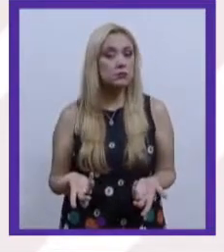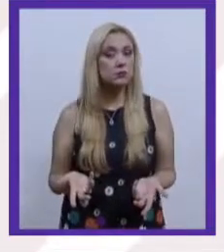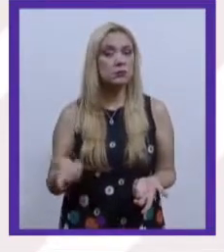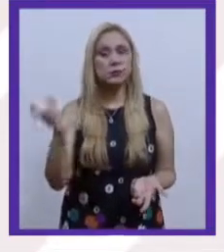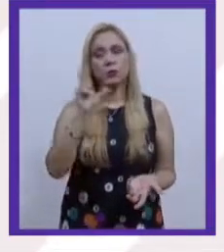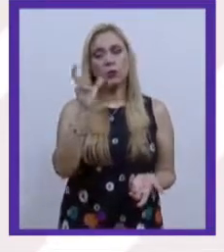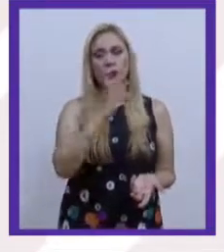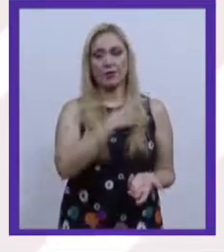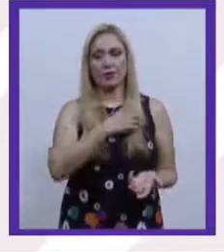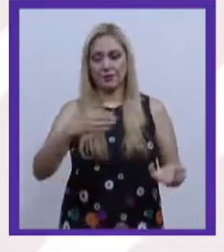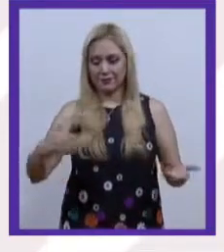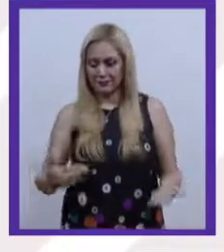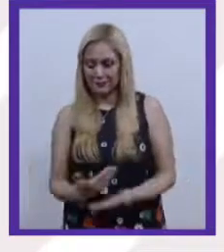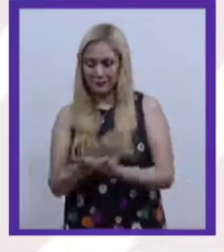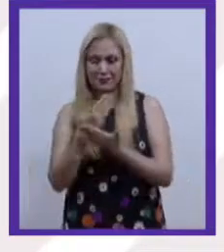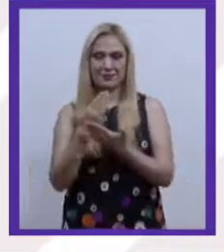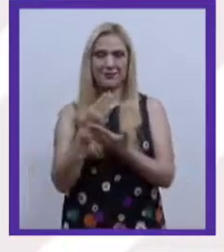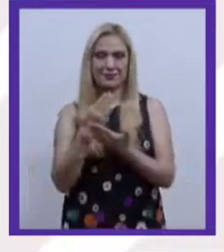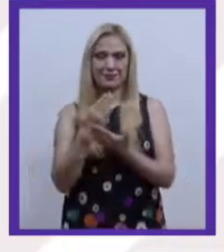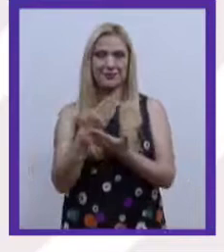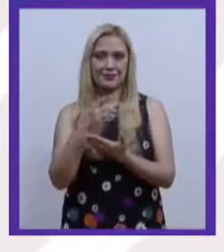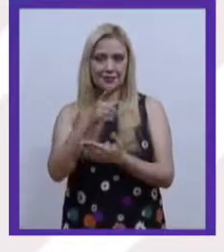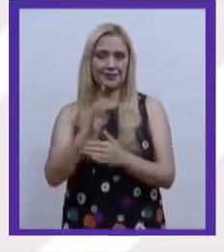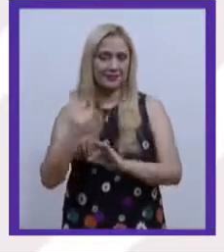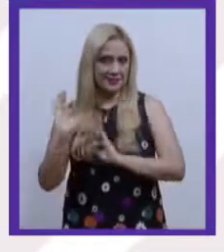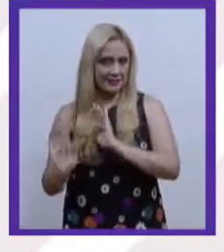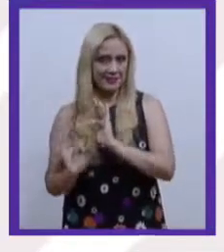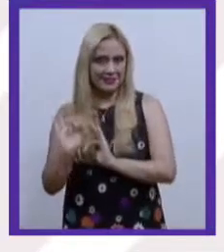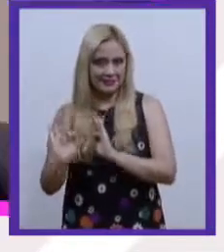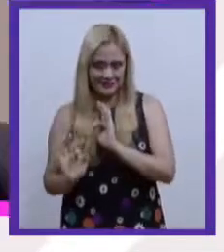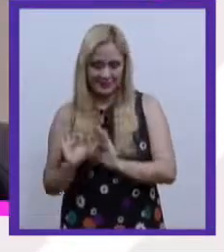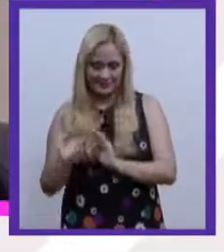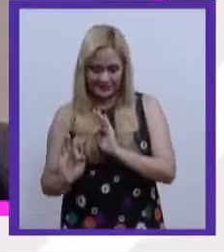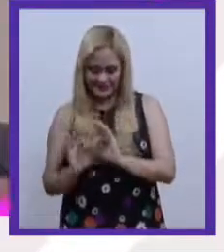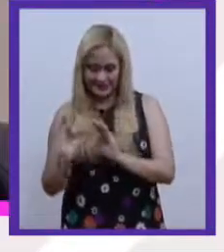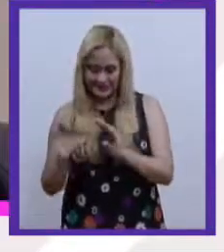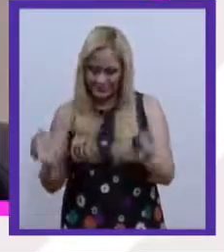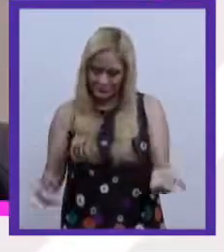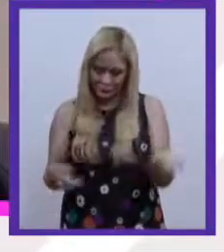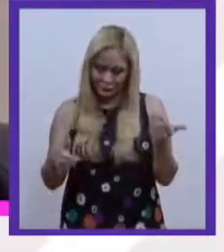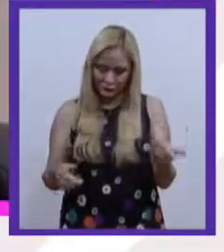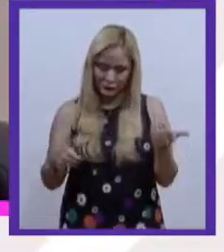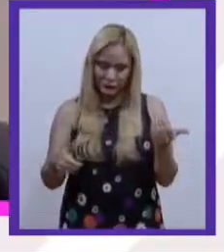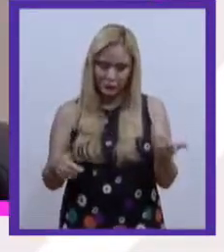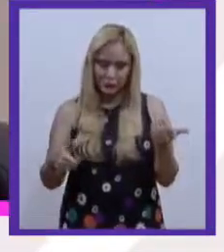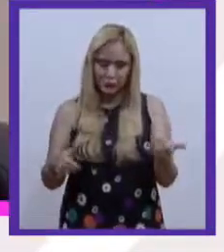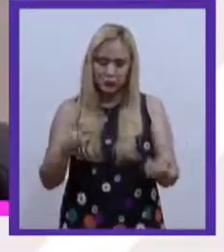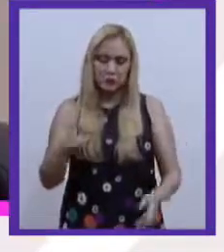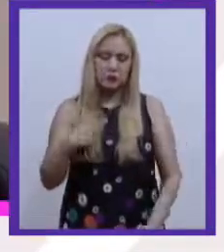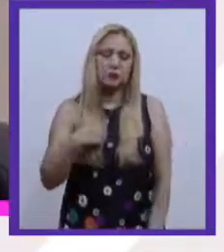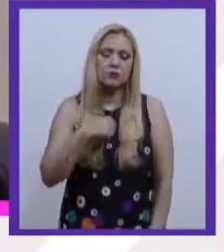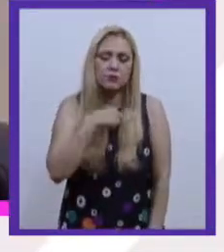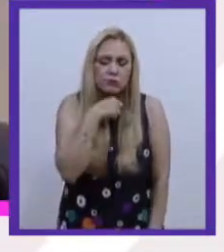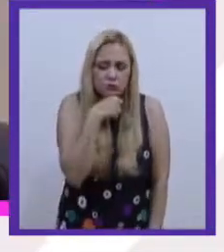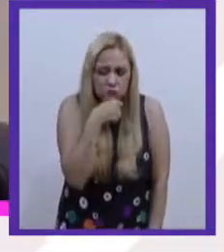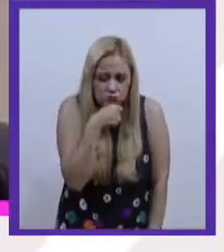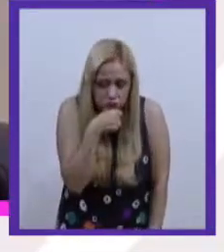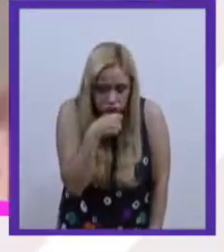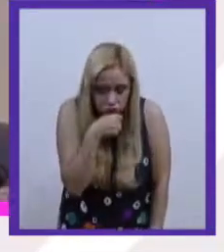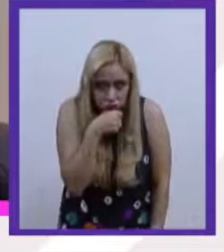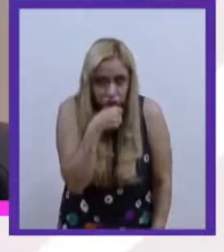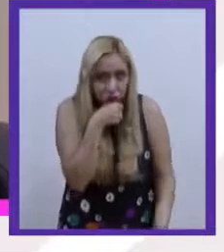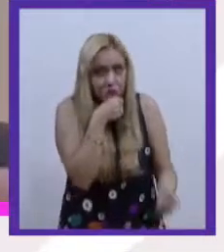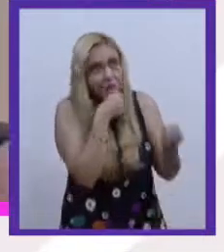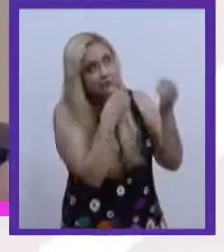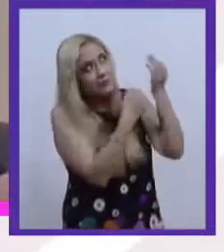cuando tuviste hijos, tuviste un apego con ellos cuando nacieron, es normal que cuando tú llegues a la edad adulta